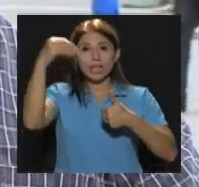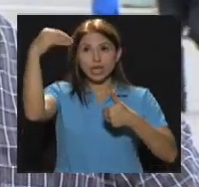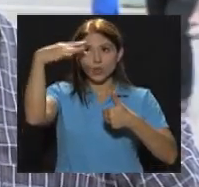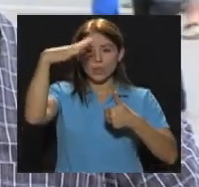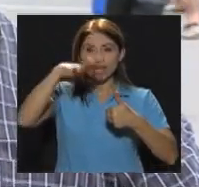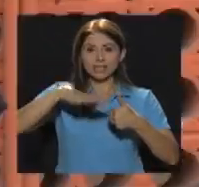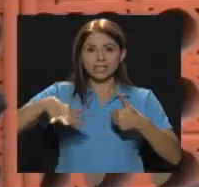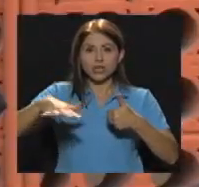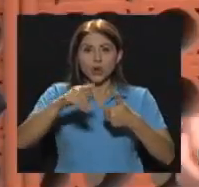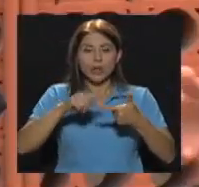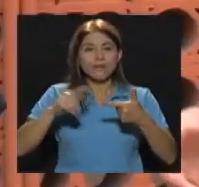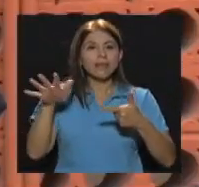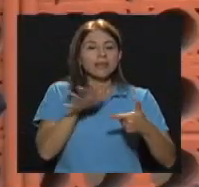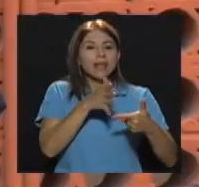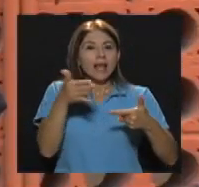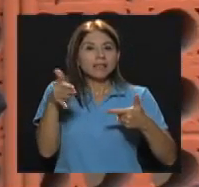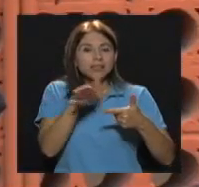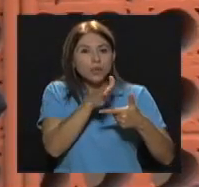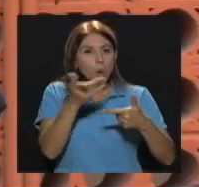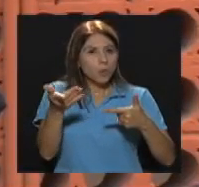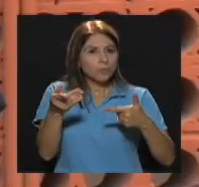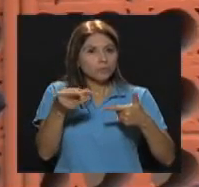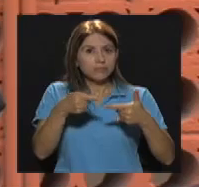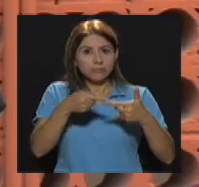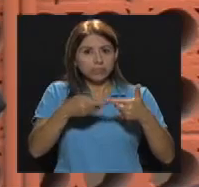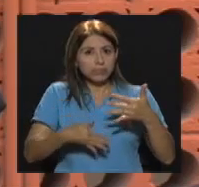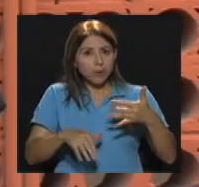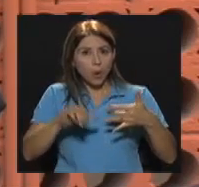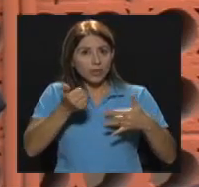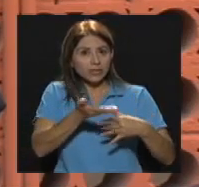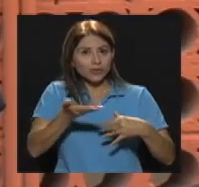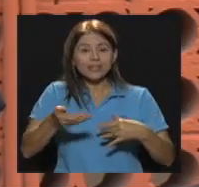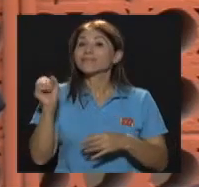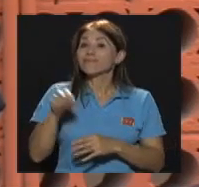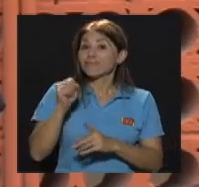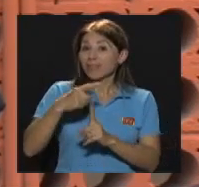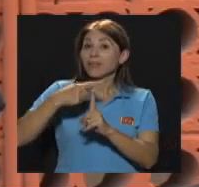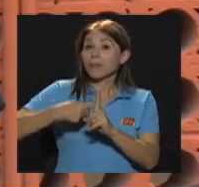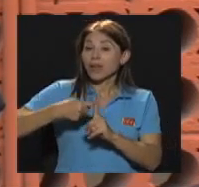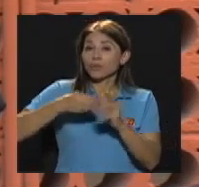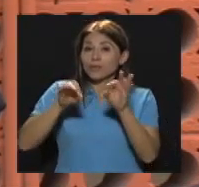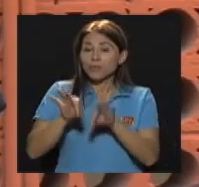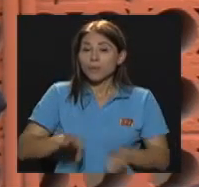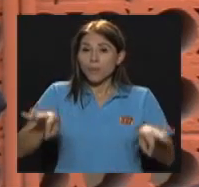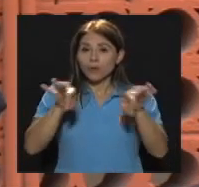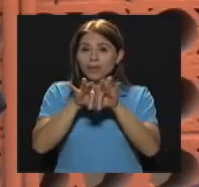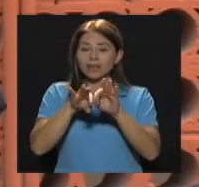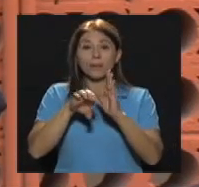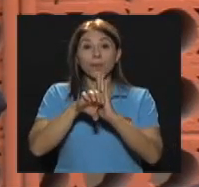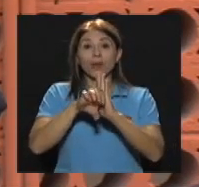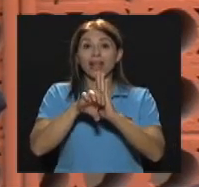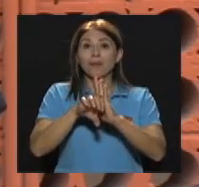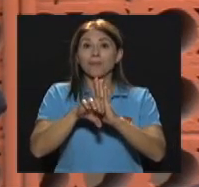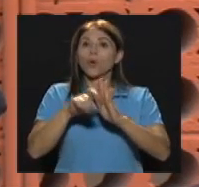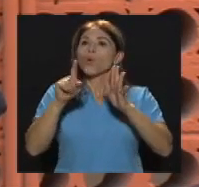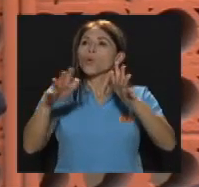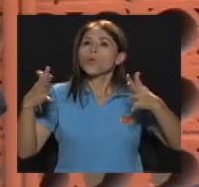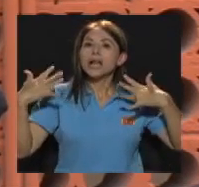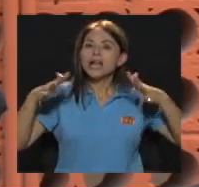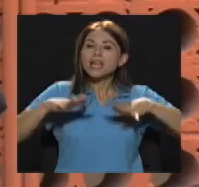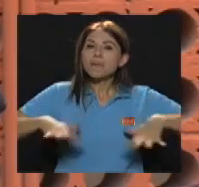ventilación. Uh-huh. ¿Existen algunos otros claro elementos? Claro que sí, la temperatura, ¿verdad? Es muy importante. Por ejemplo, en un clima cálido húmedo como el